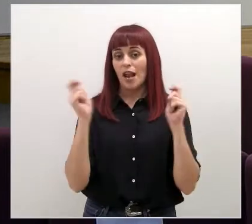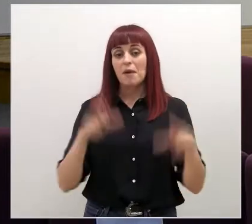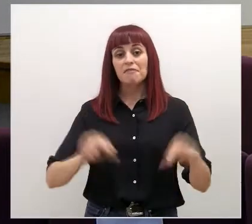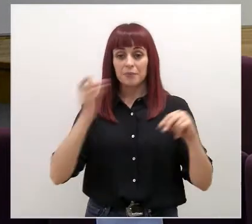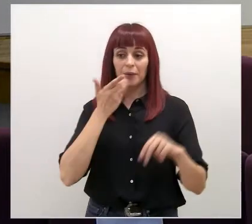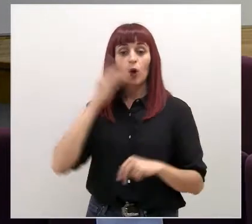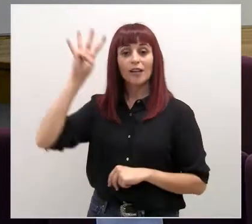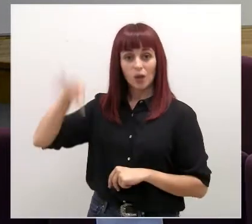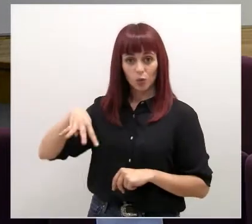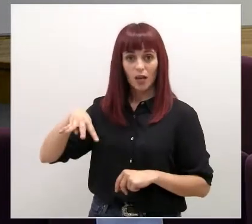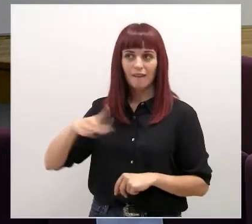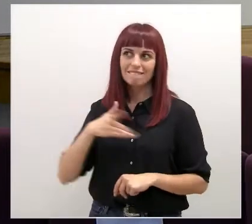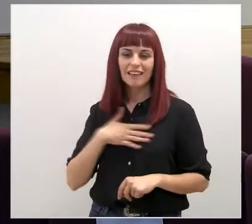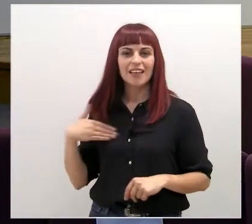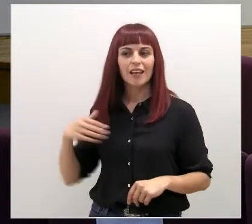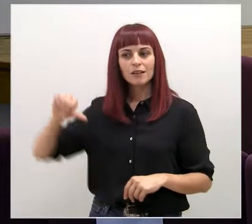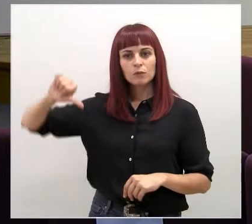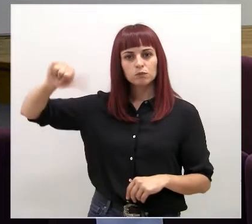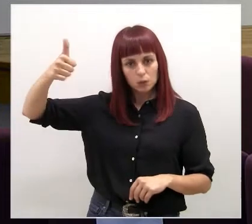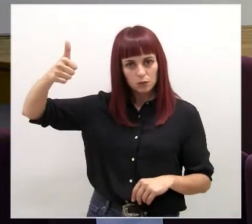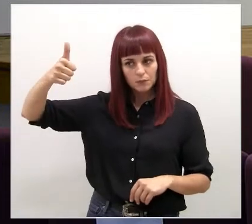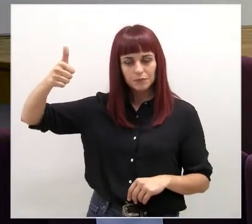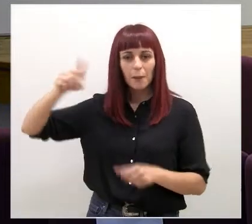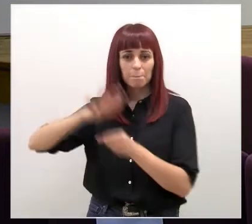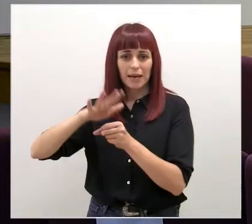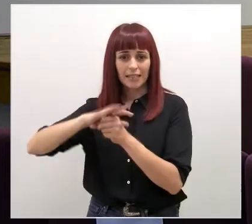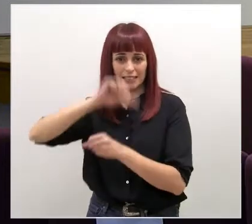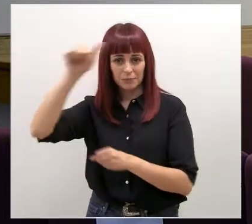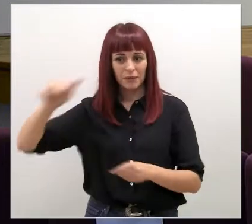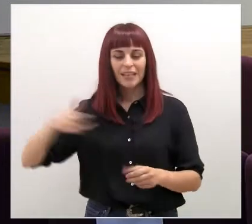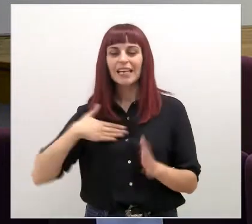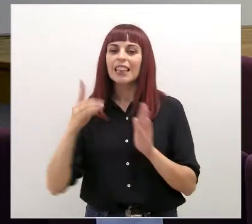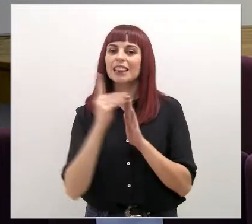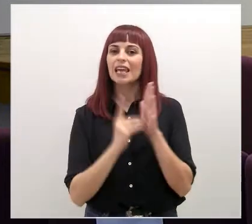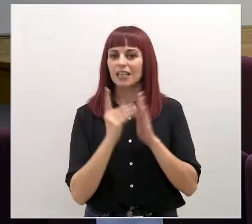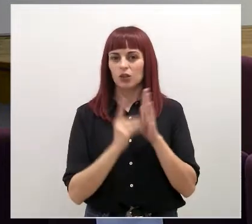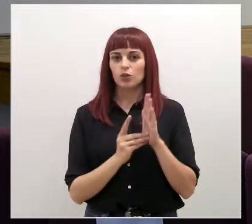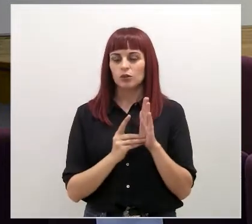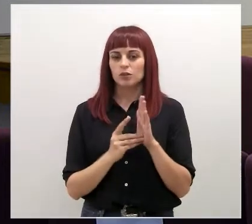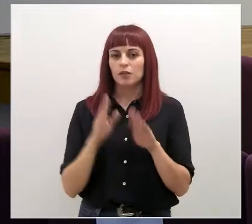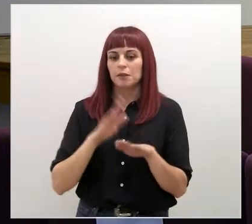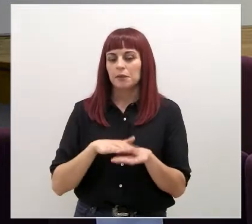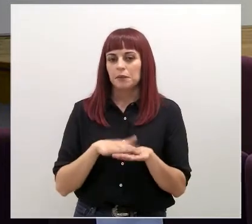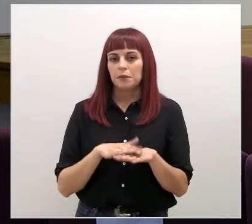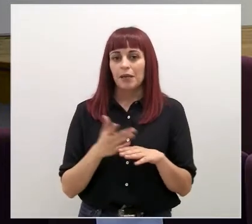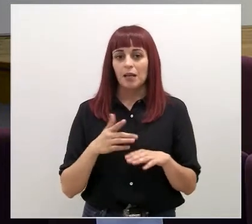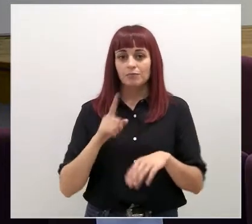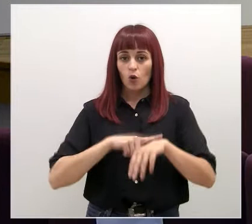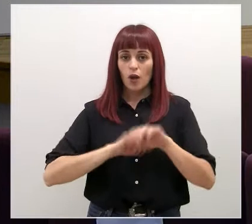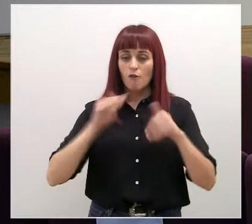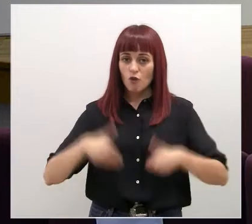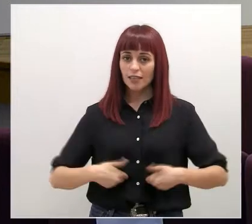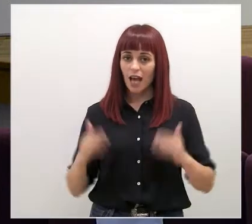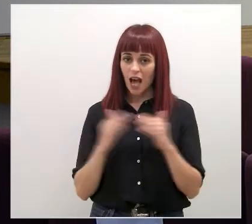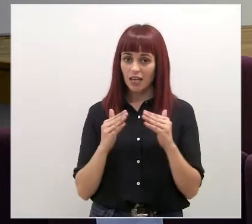Cataluña, por ejemplo, quieren aprobar el martes de la semana que viene un decreto que les permita establecer el toque de queda, por ejemplo,